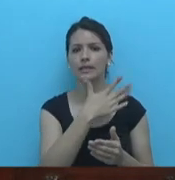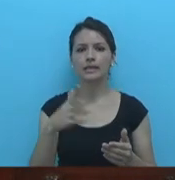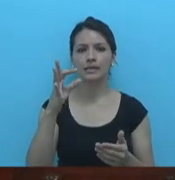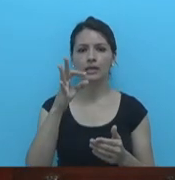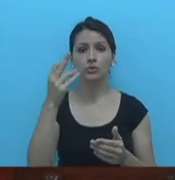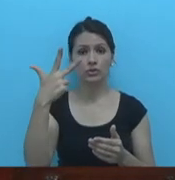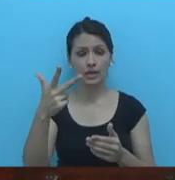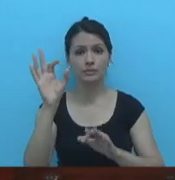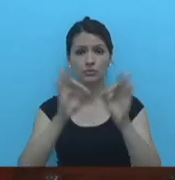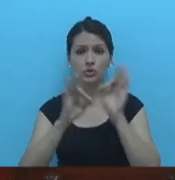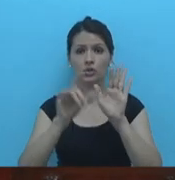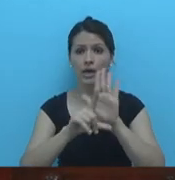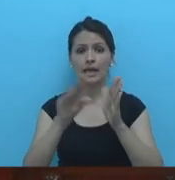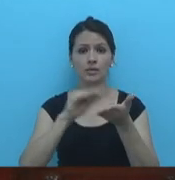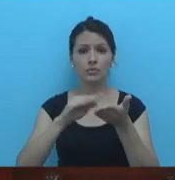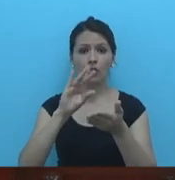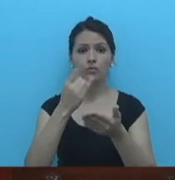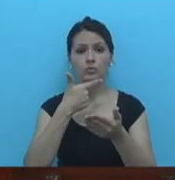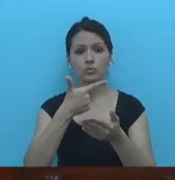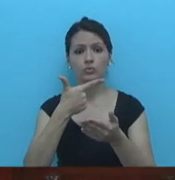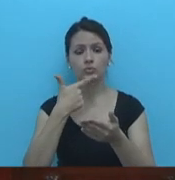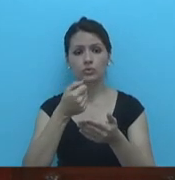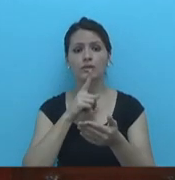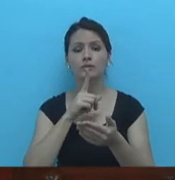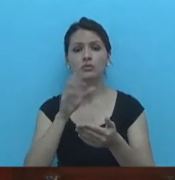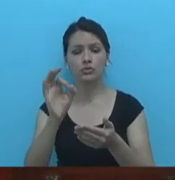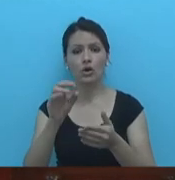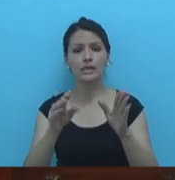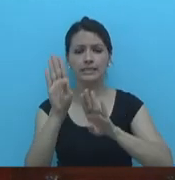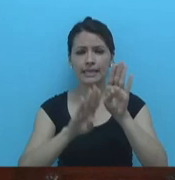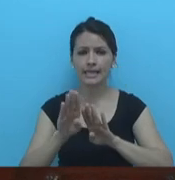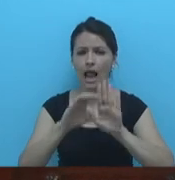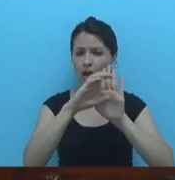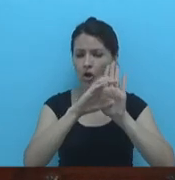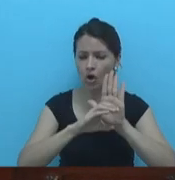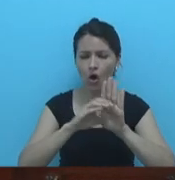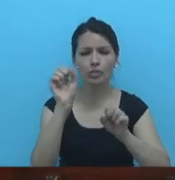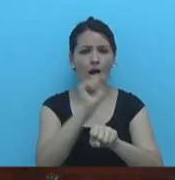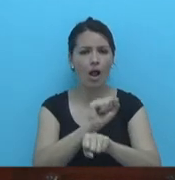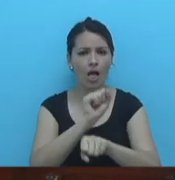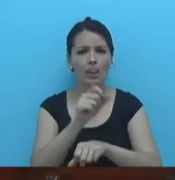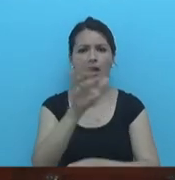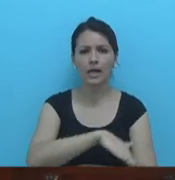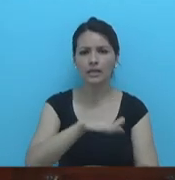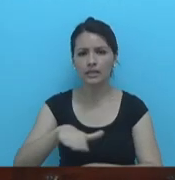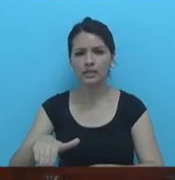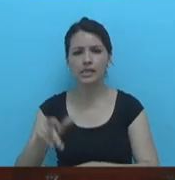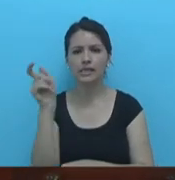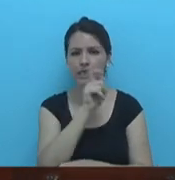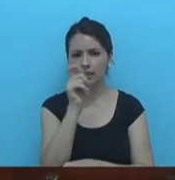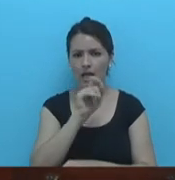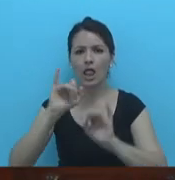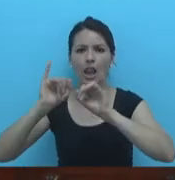32.503, proyecto de ley del diputado Busato, por el cual se crea el Código Procesal de Niños, Niñas y Adolescentes de la provincia. No tiene